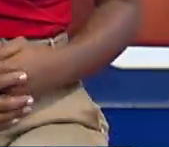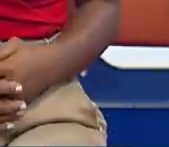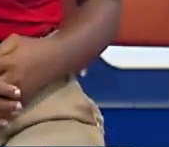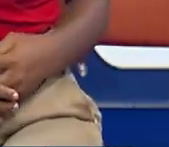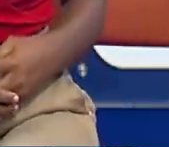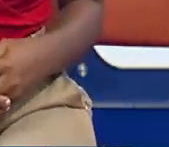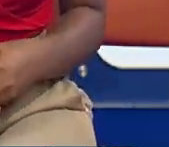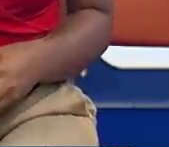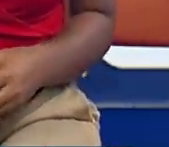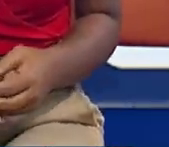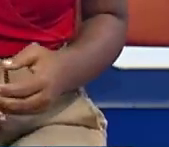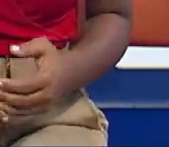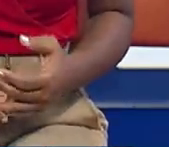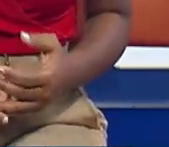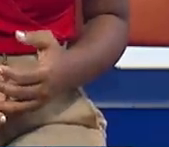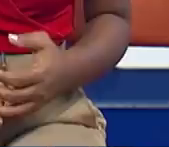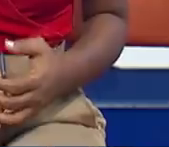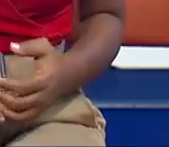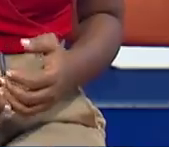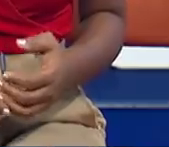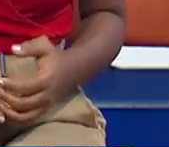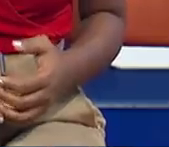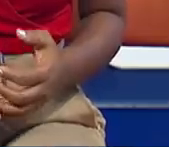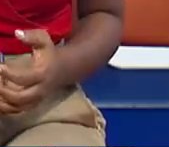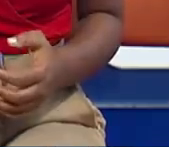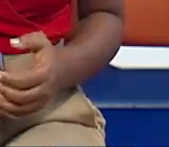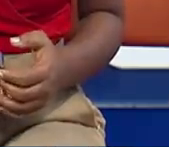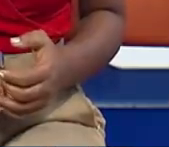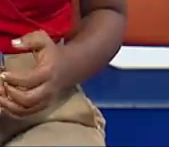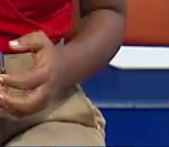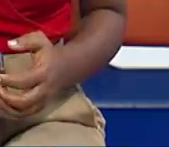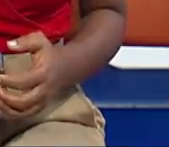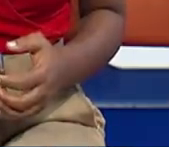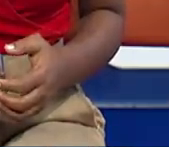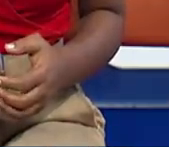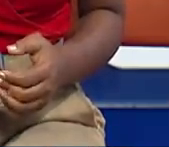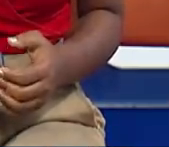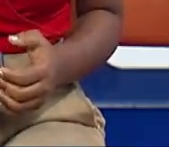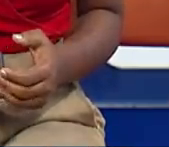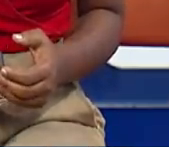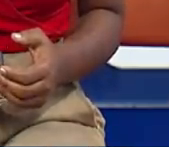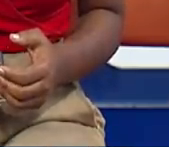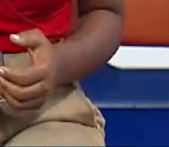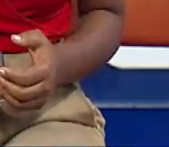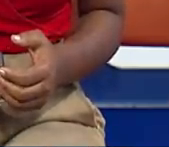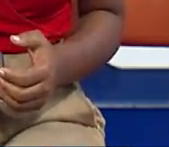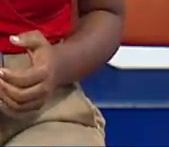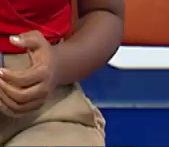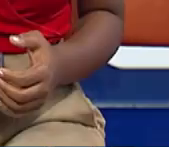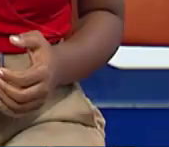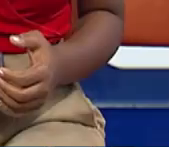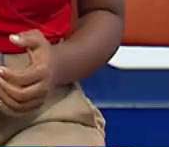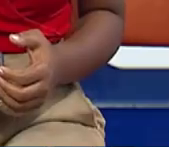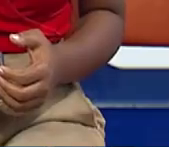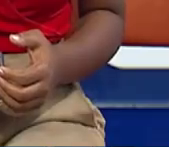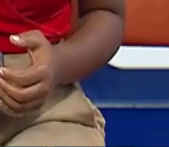mañana con 35 minutos. ¿Qué tal? Ya estamos de regreso en su noticiero de la comunidad de 24 horas. Los saludamos en este